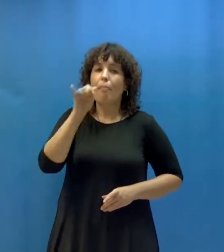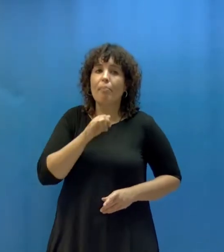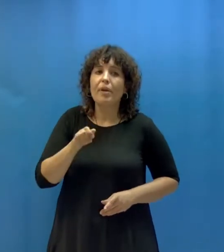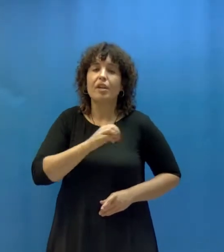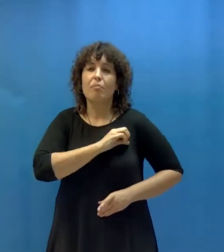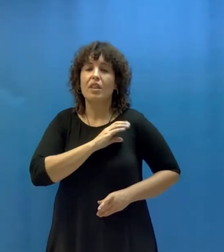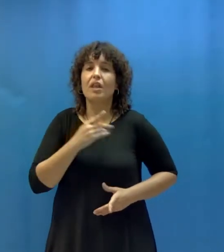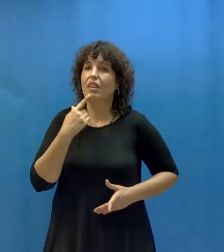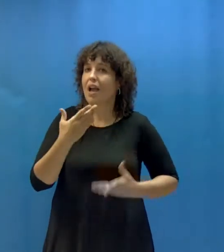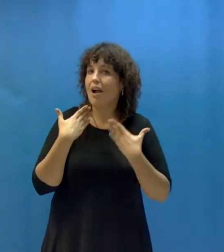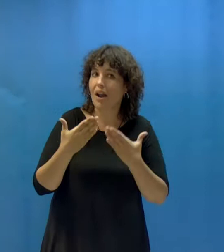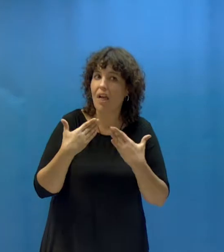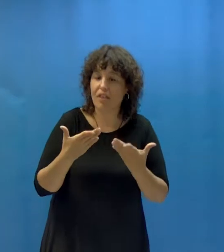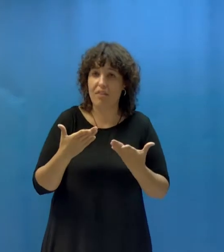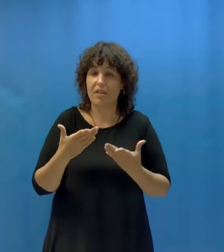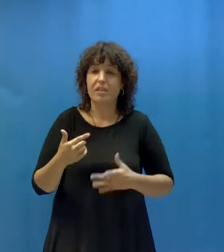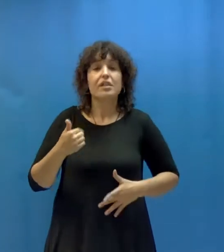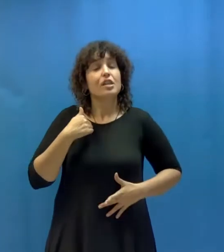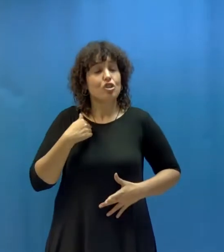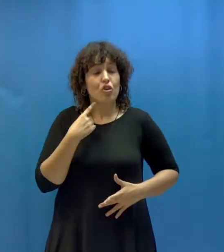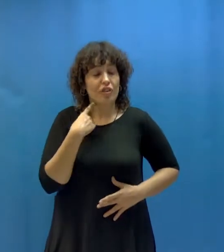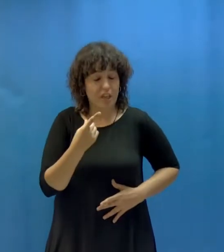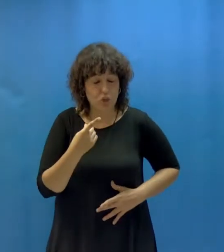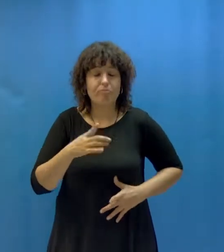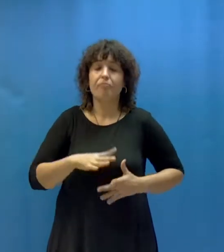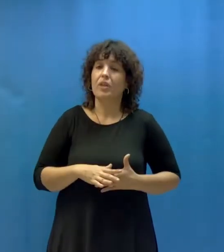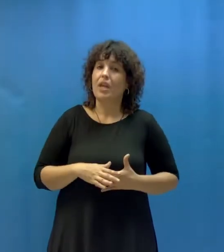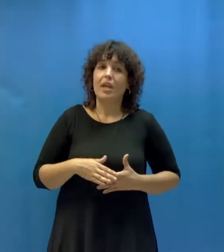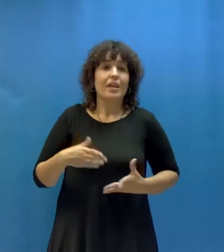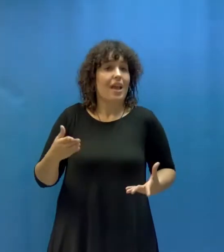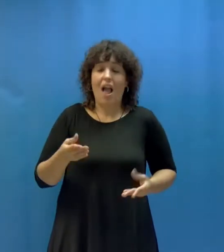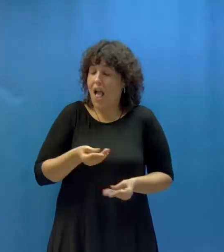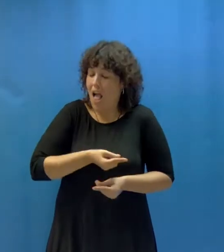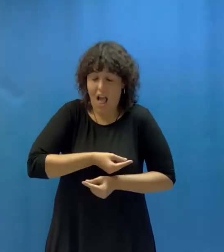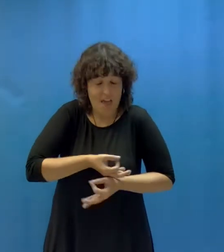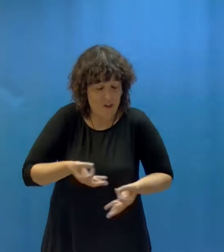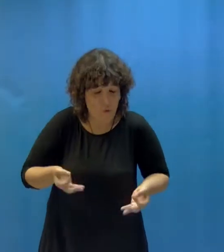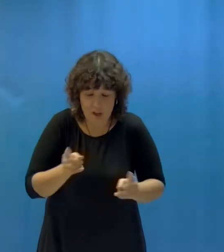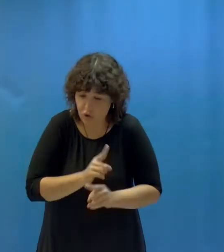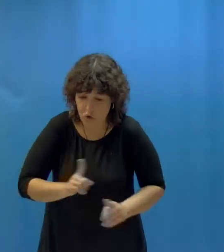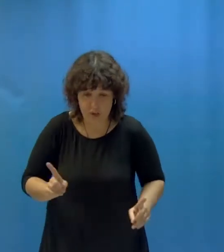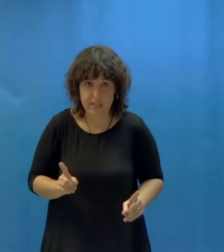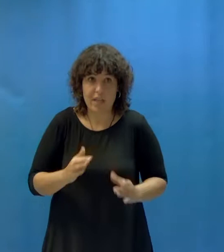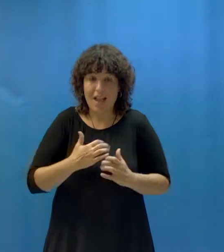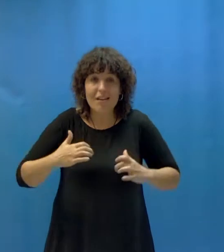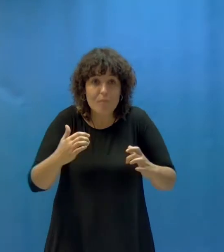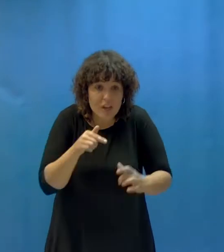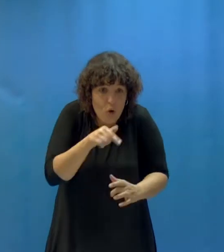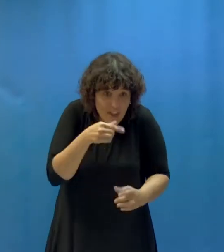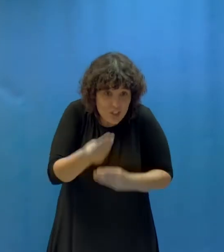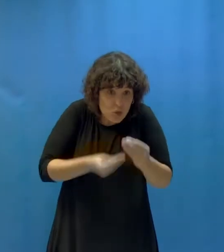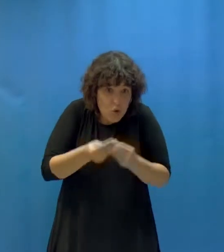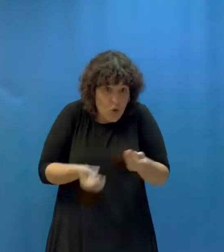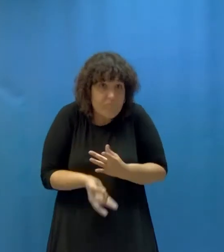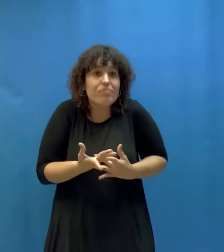al público y a las señores concejales y a la señora alcaldesa que creo que es absolutamente inadecuado que durante la celebración del pleno estén sucediendo estas cosas. Lo que haya que decir se dice